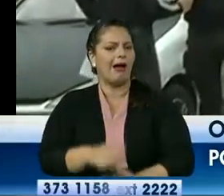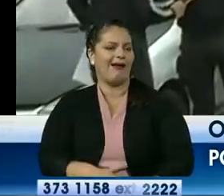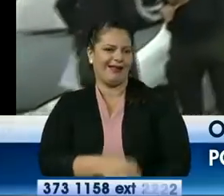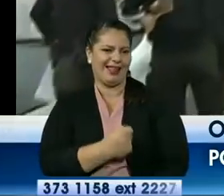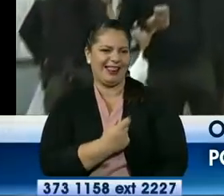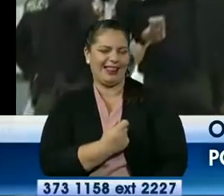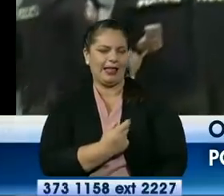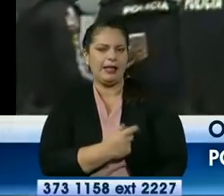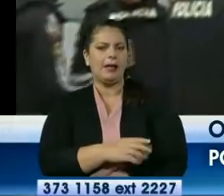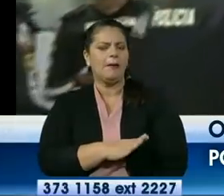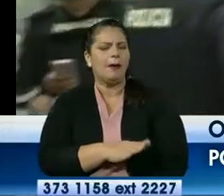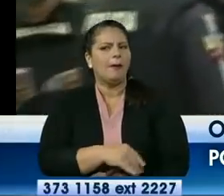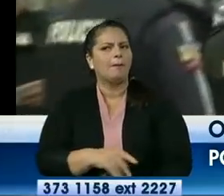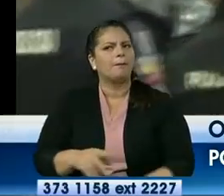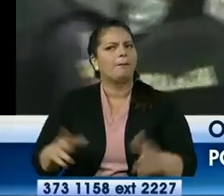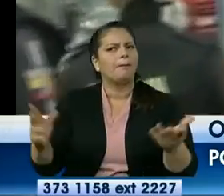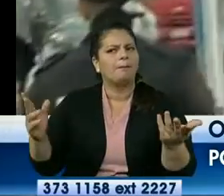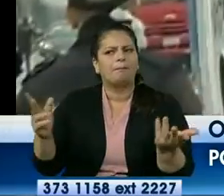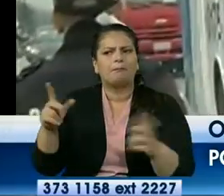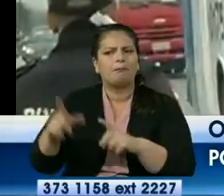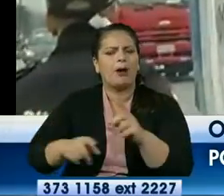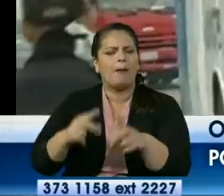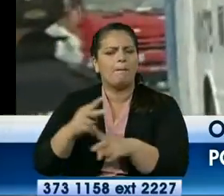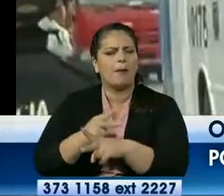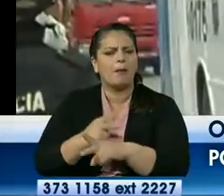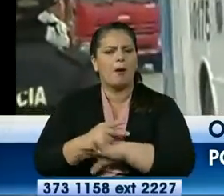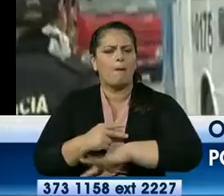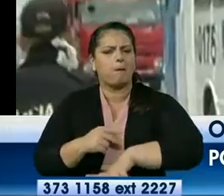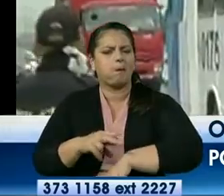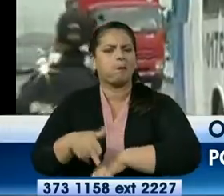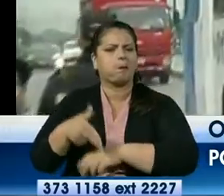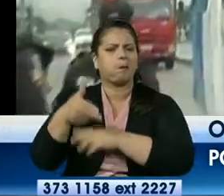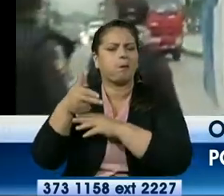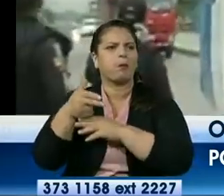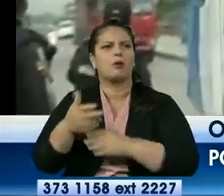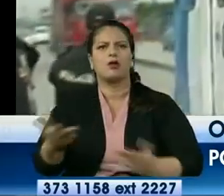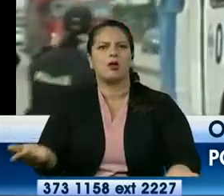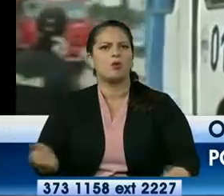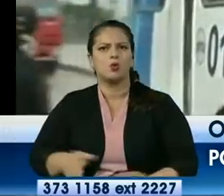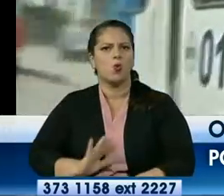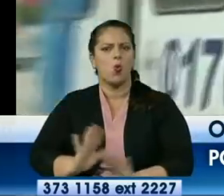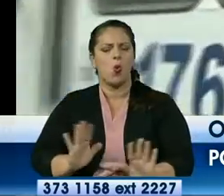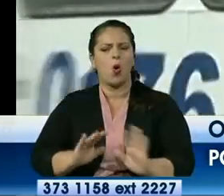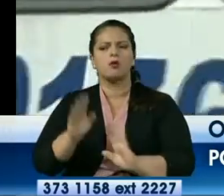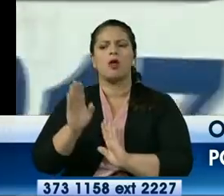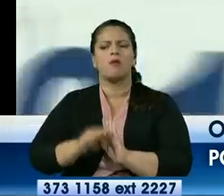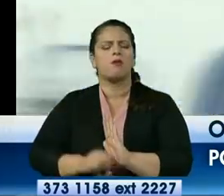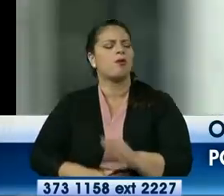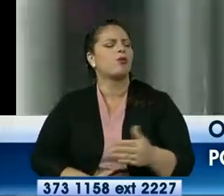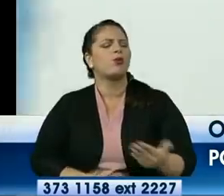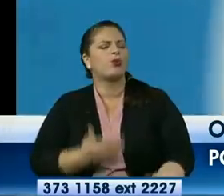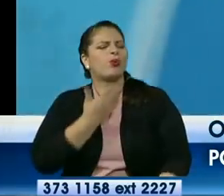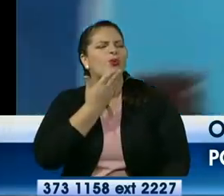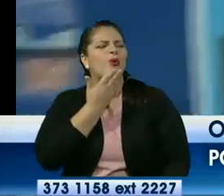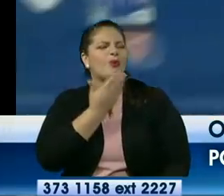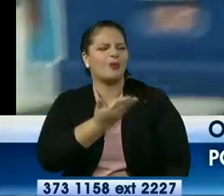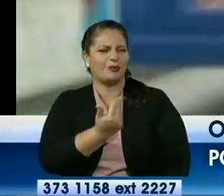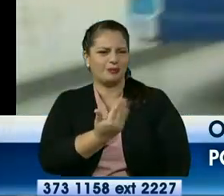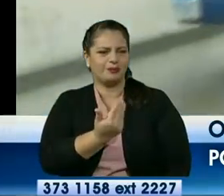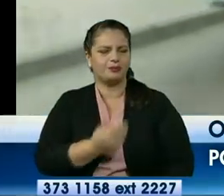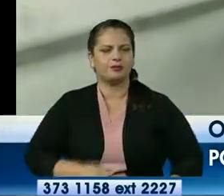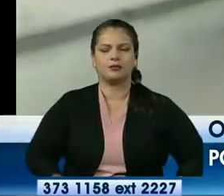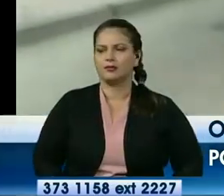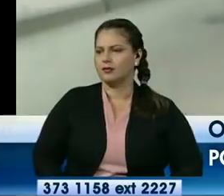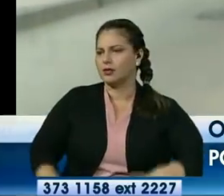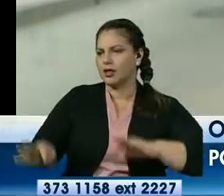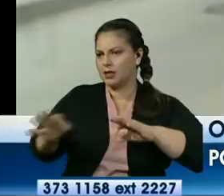merman los actos delictivos en Guayaquil especialmente? Bueno, merman los actos delictivos porque obviamente estos están direccionados